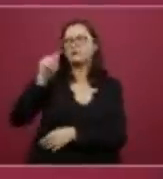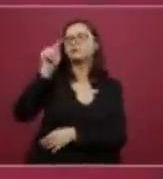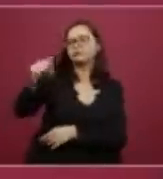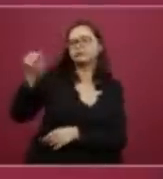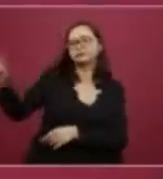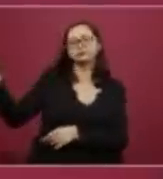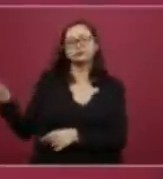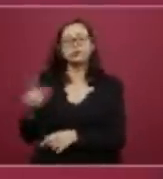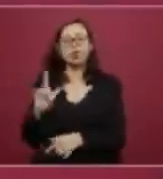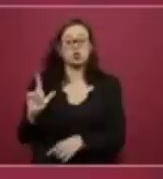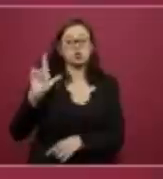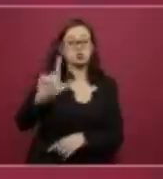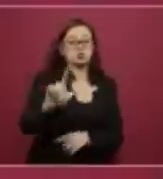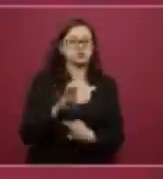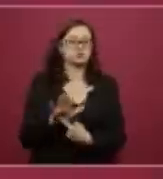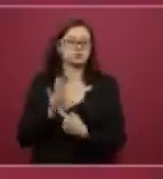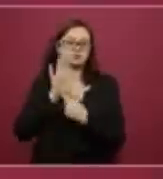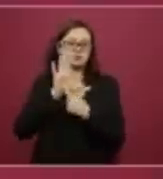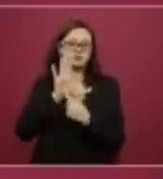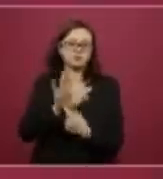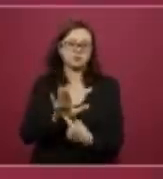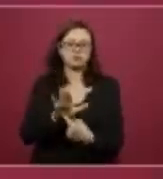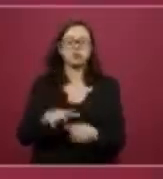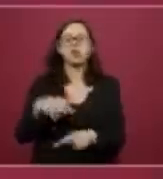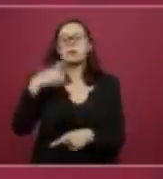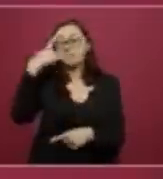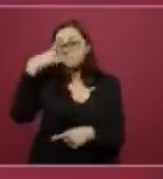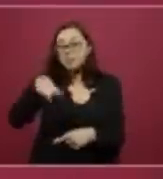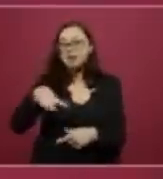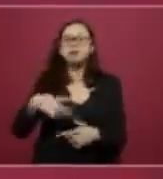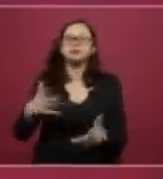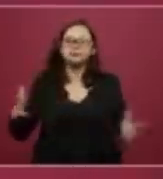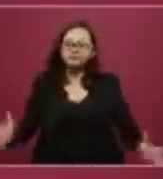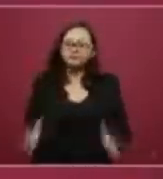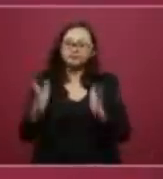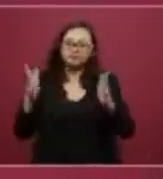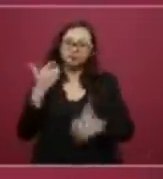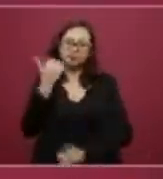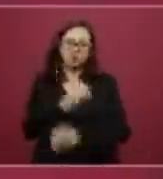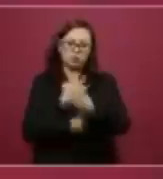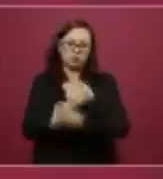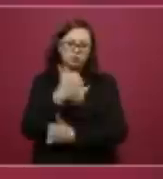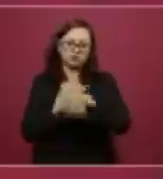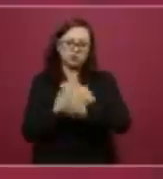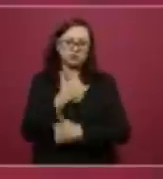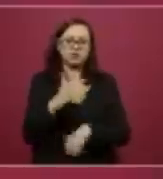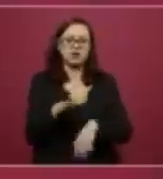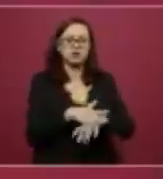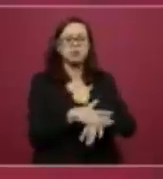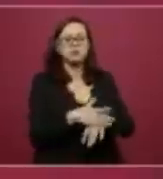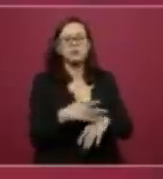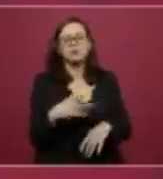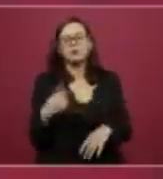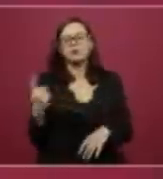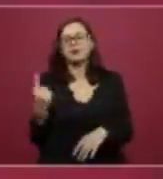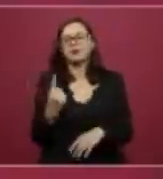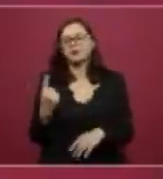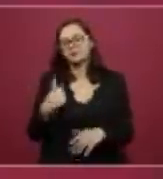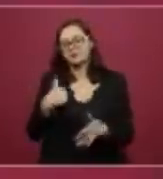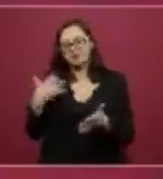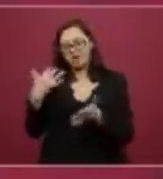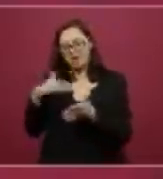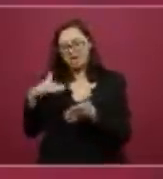Esto para alentar la competencia, porque leí por ahí